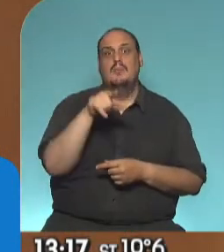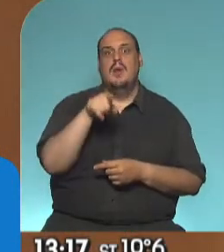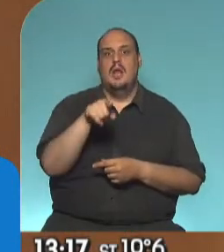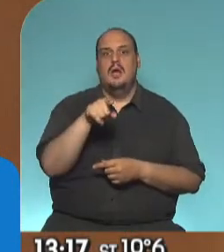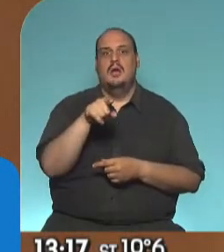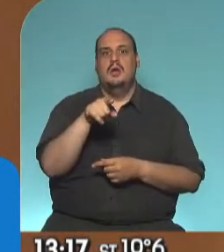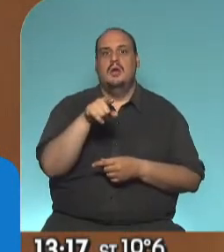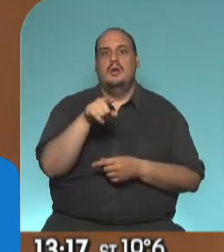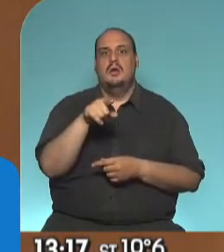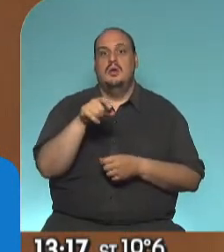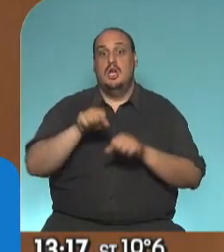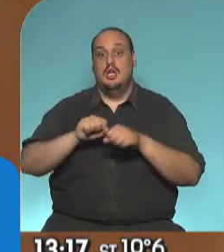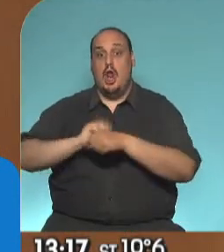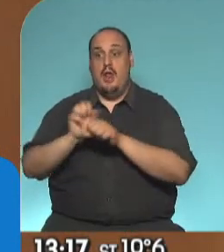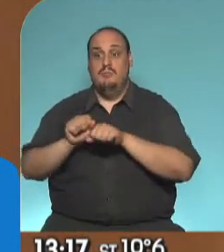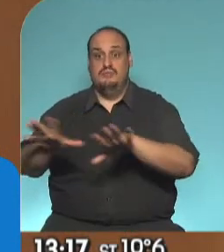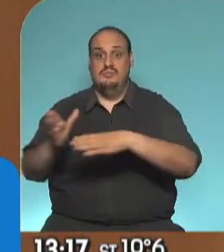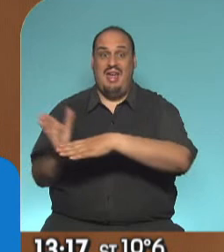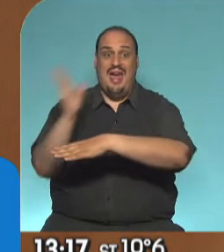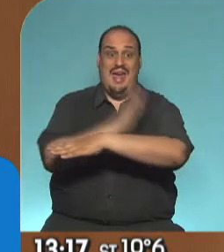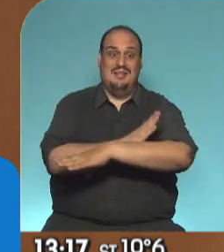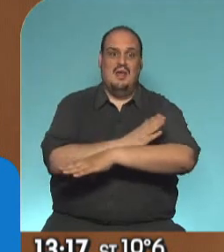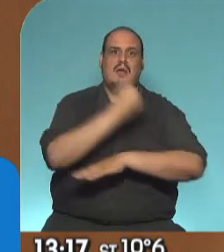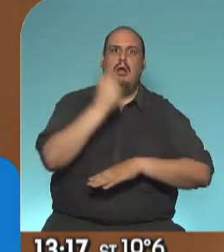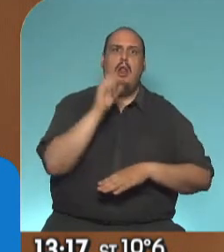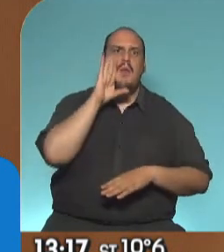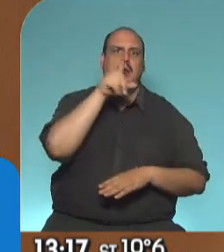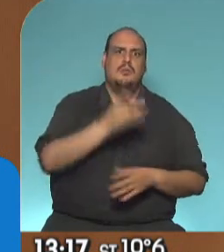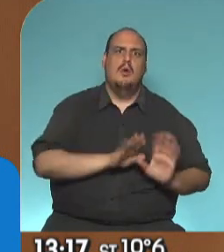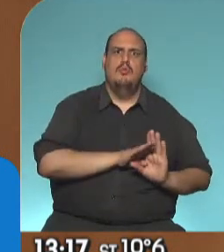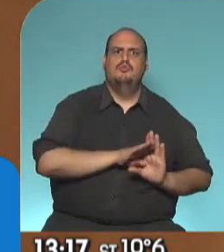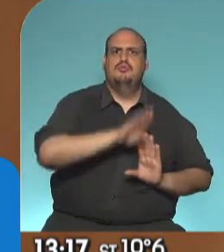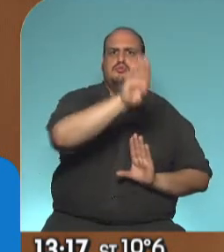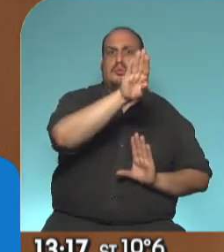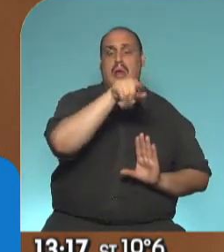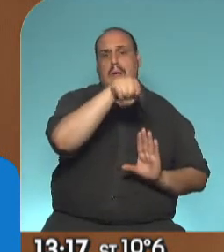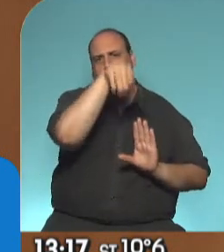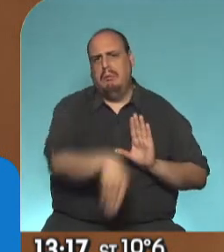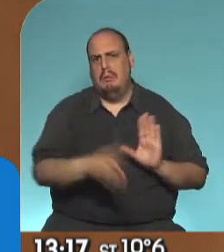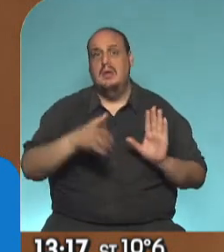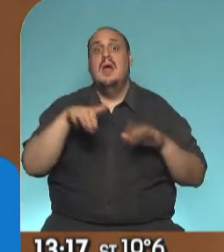antes de que estallara la crisis de la pandemia, y esto ahora no es así. Por eso Trump está volcando cada vez